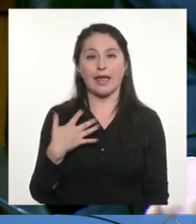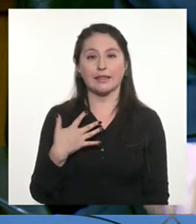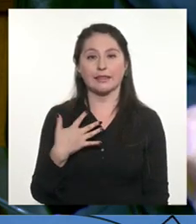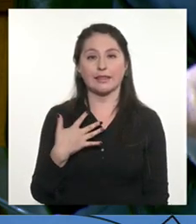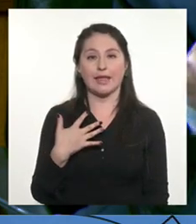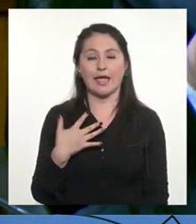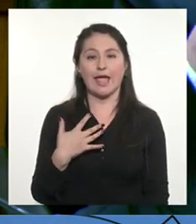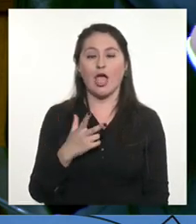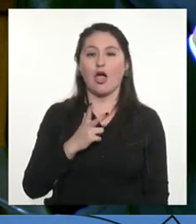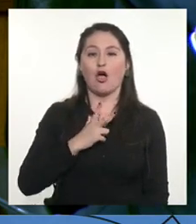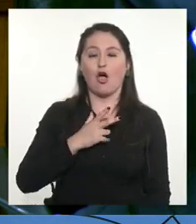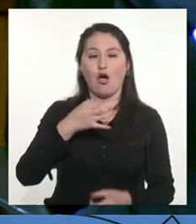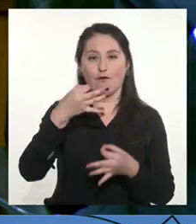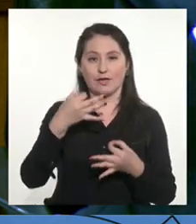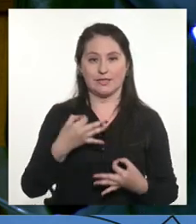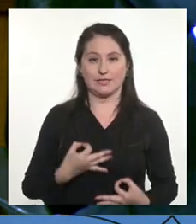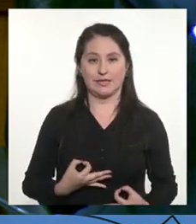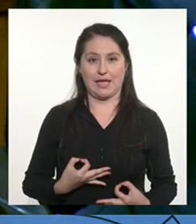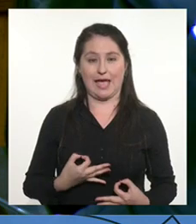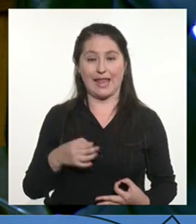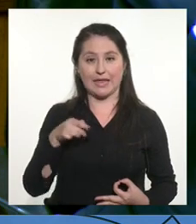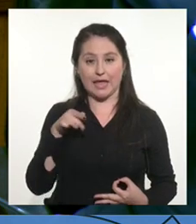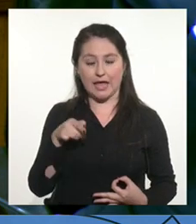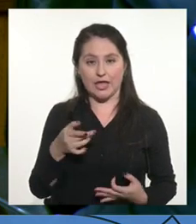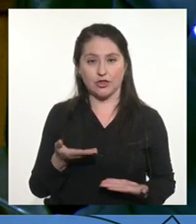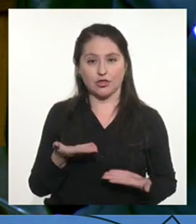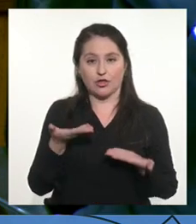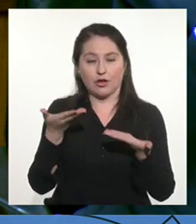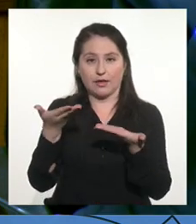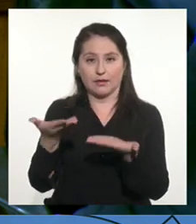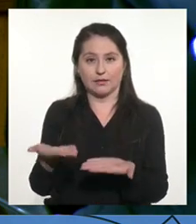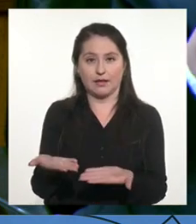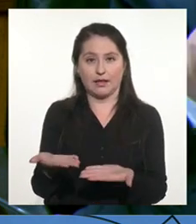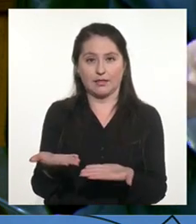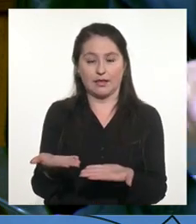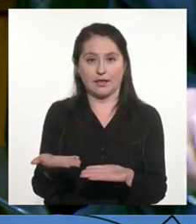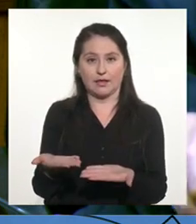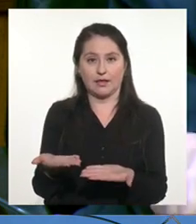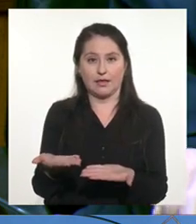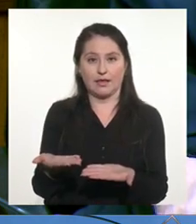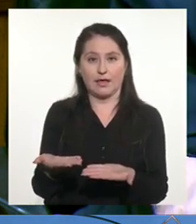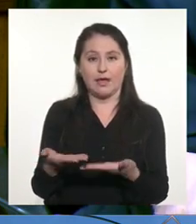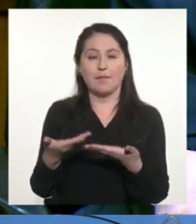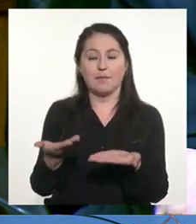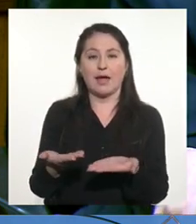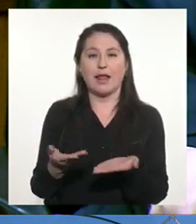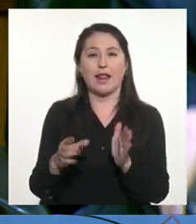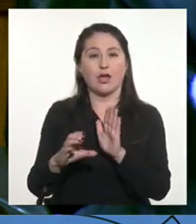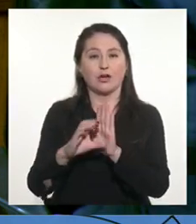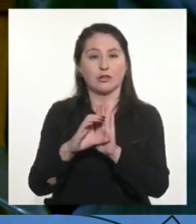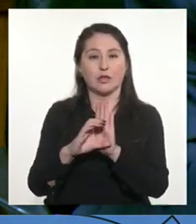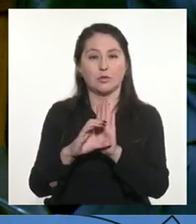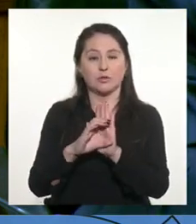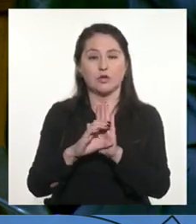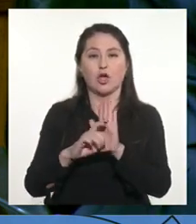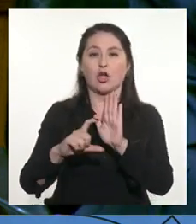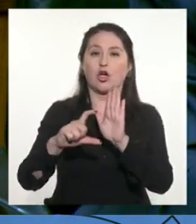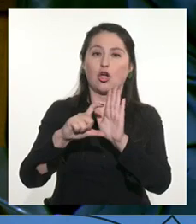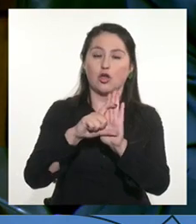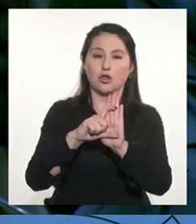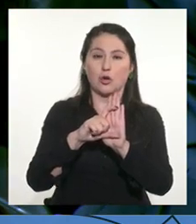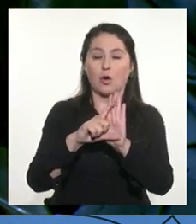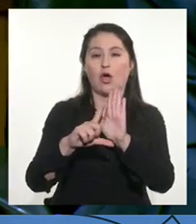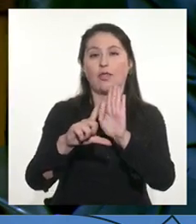que este proyecto le otorga a las ediciones de la constitución de los códigos y de las